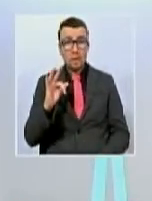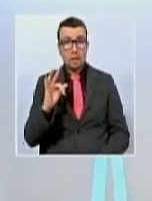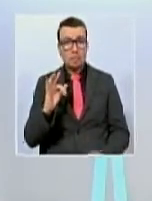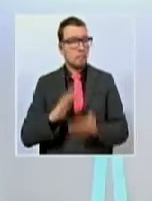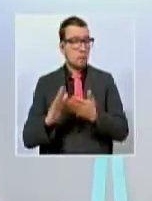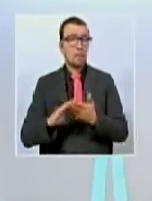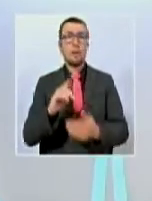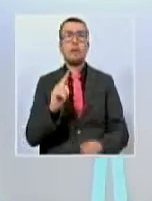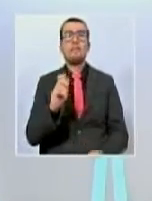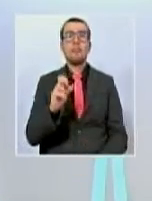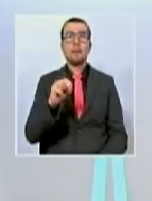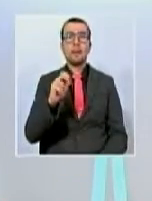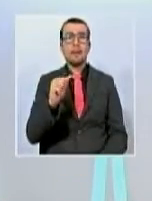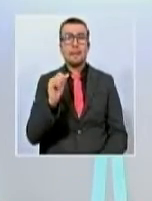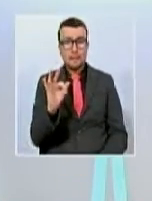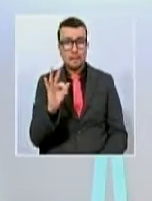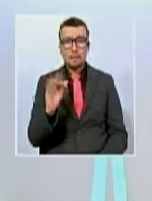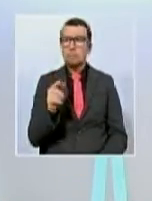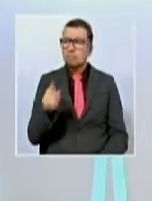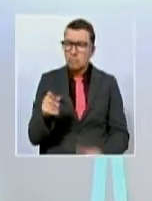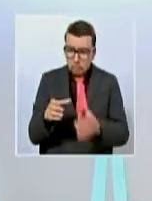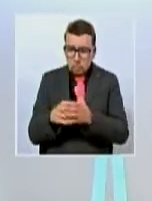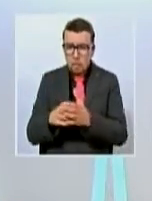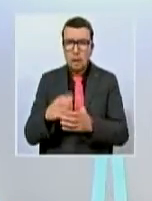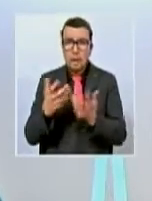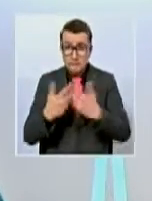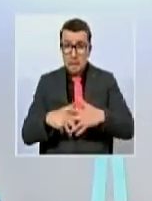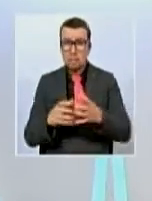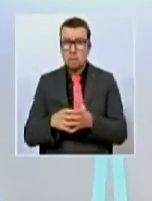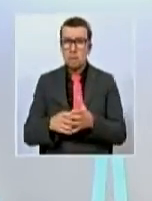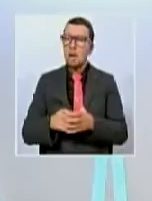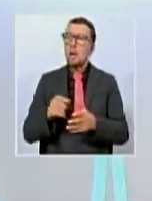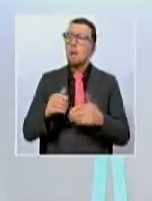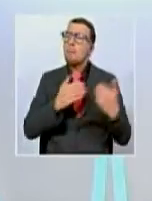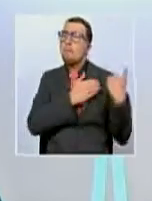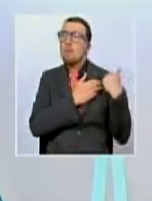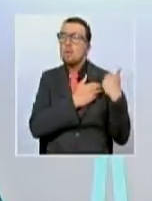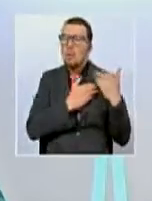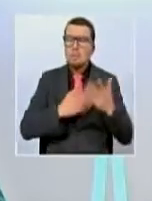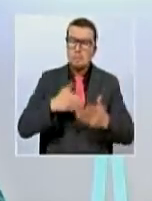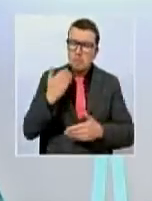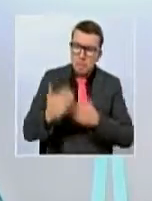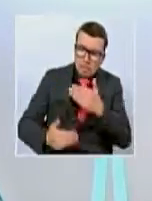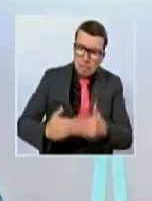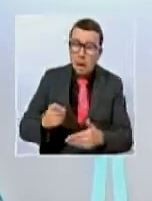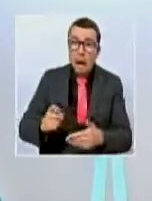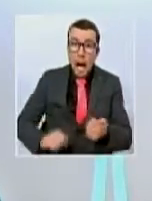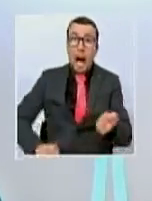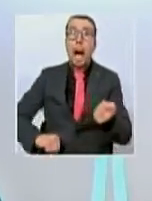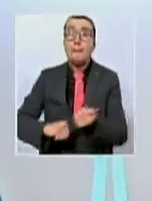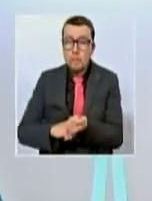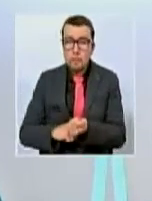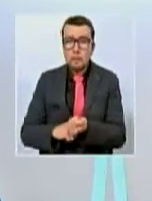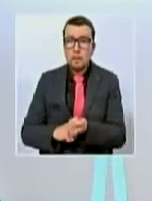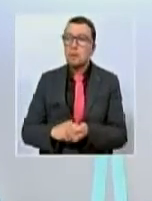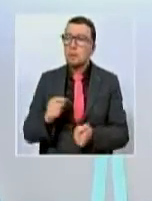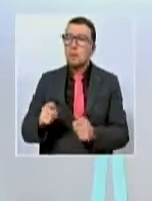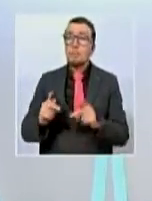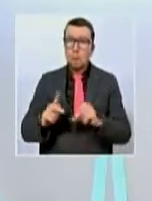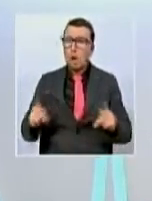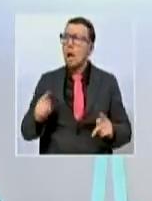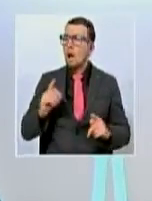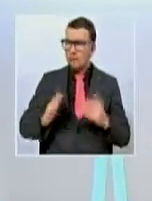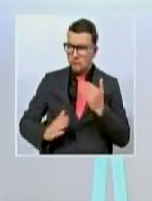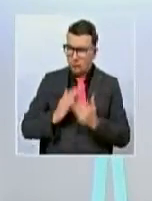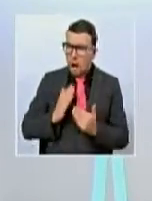de FENAT, este proceso para apoyar esto y que la gente tenga más facilidades